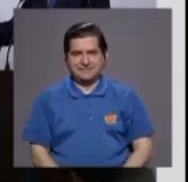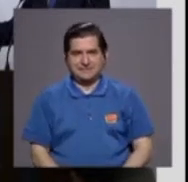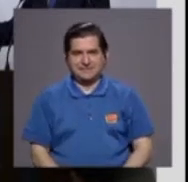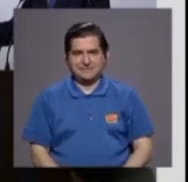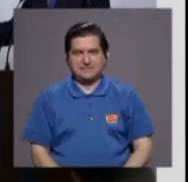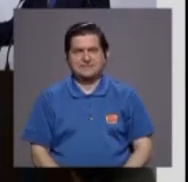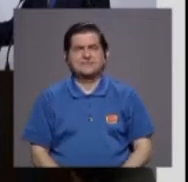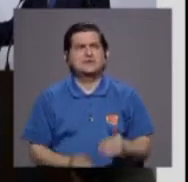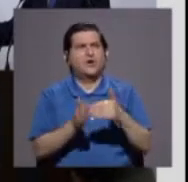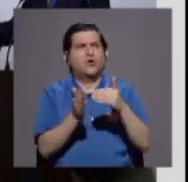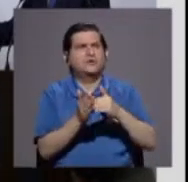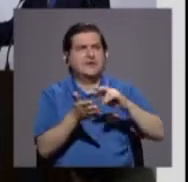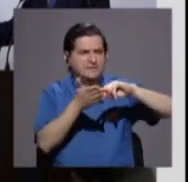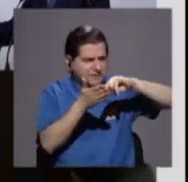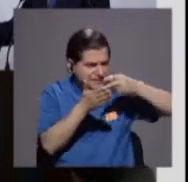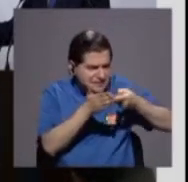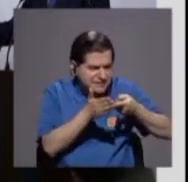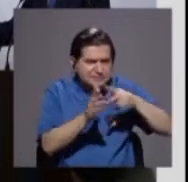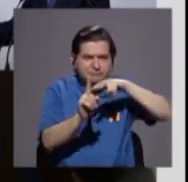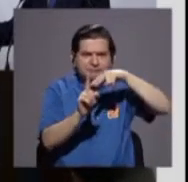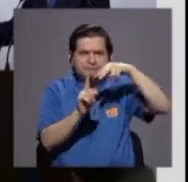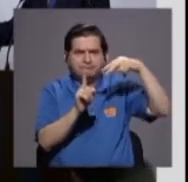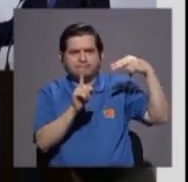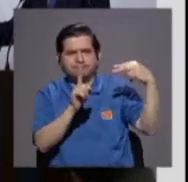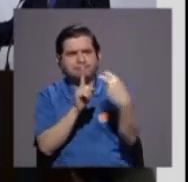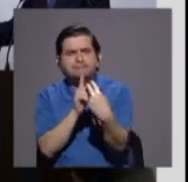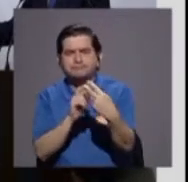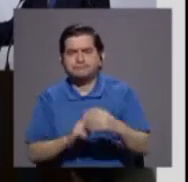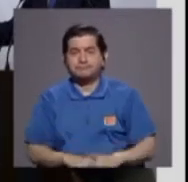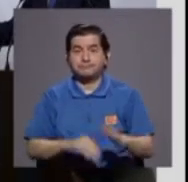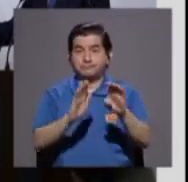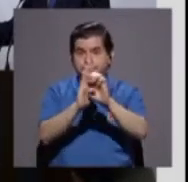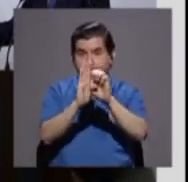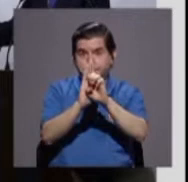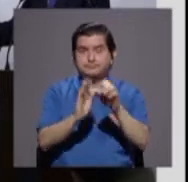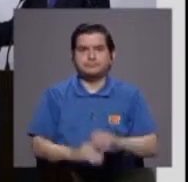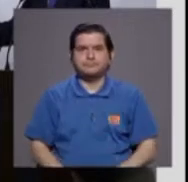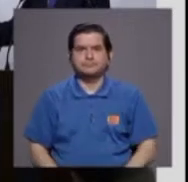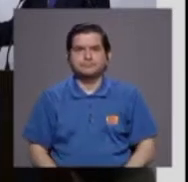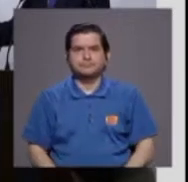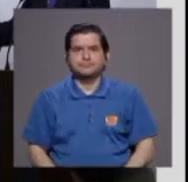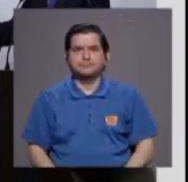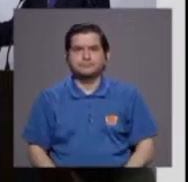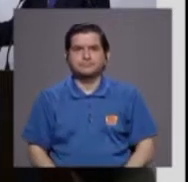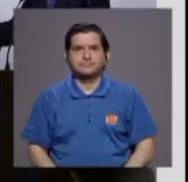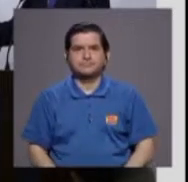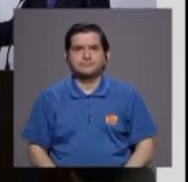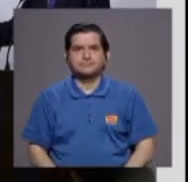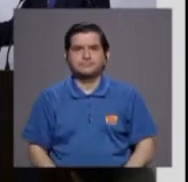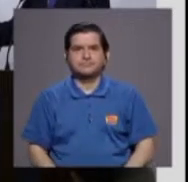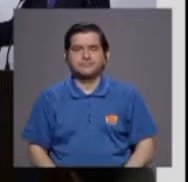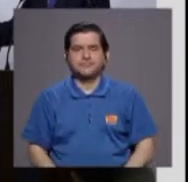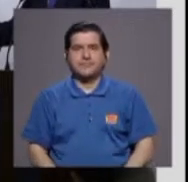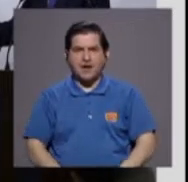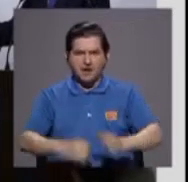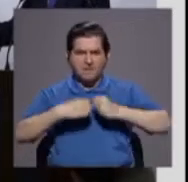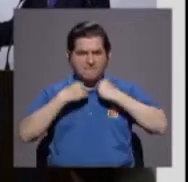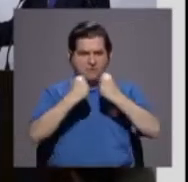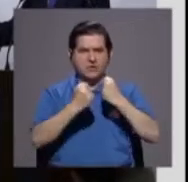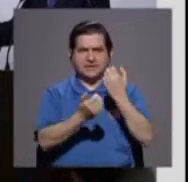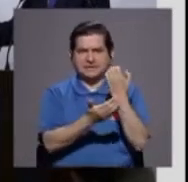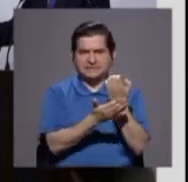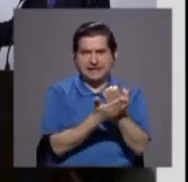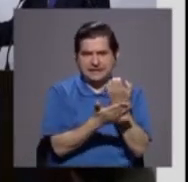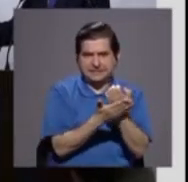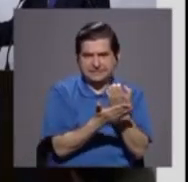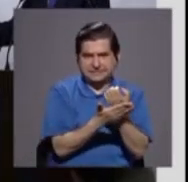se redefinió este enfoque. Por ejemplo, el fortalecimiento